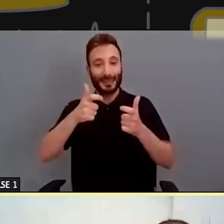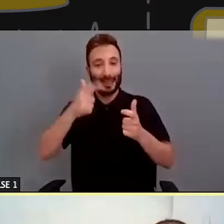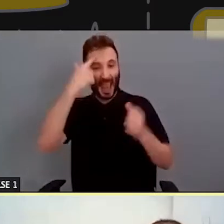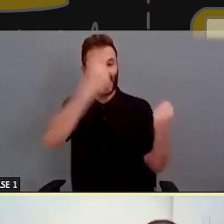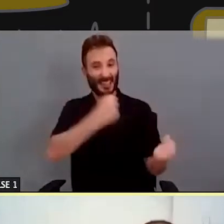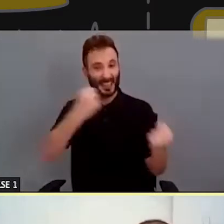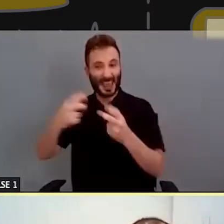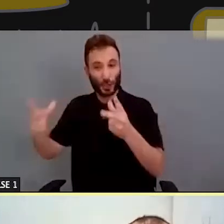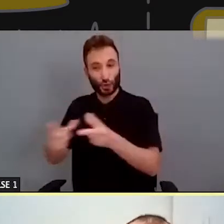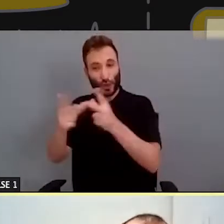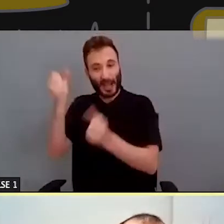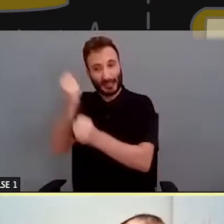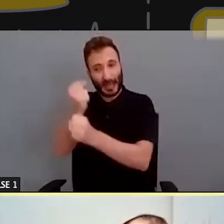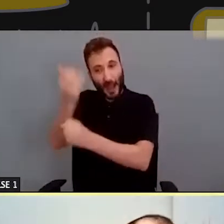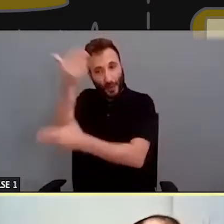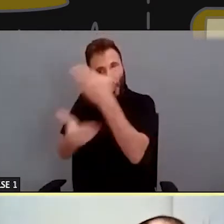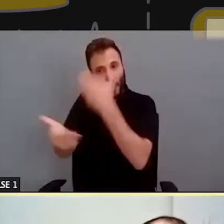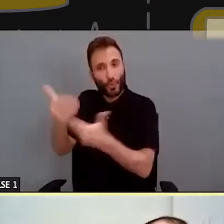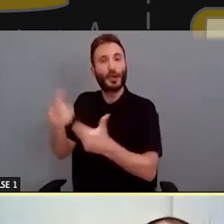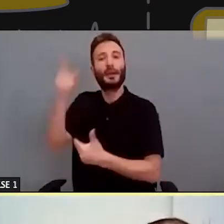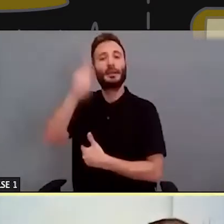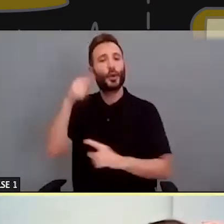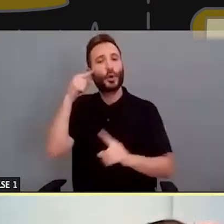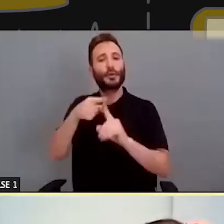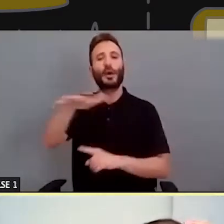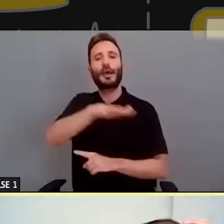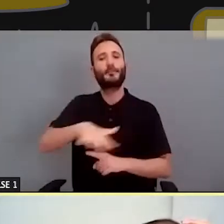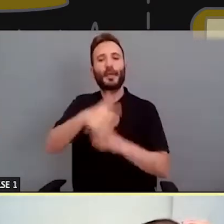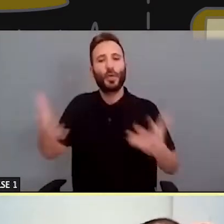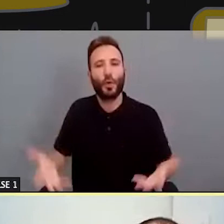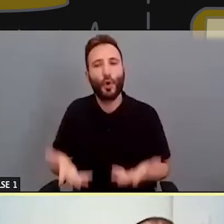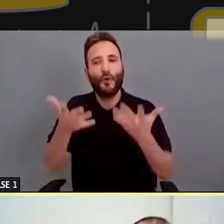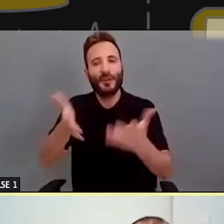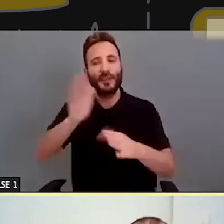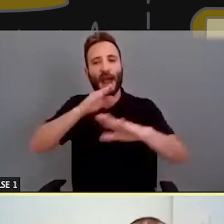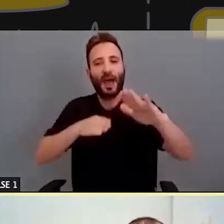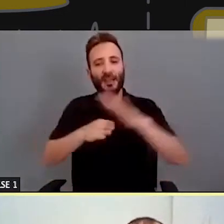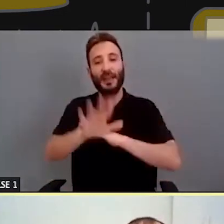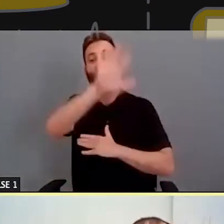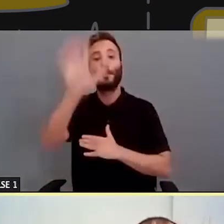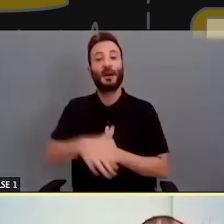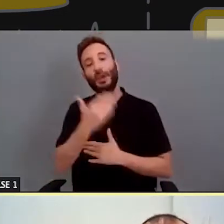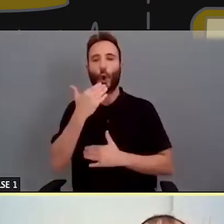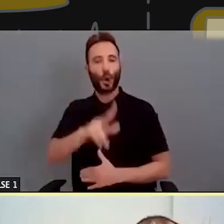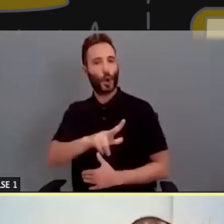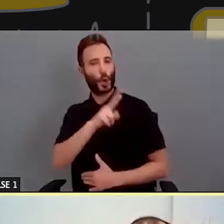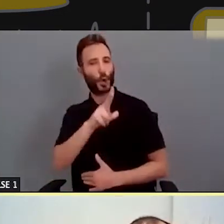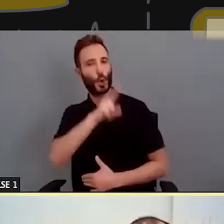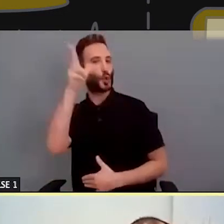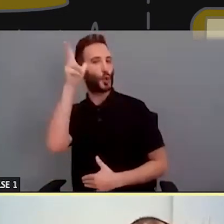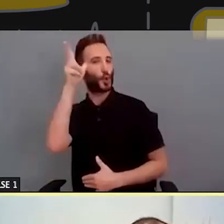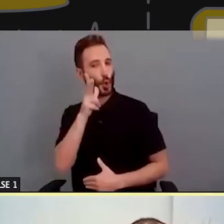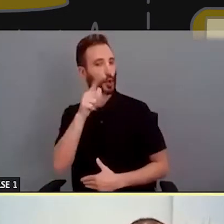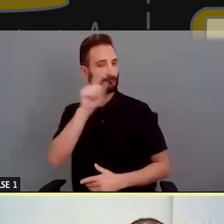y facilitando que este espacio, que se puede percibir como elitista, sea accesible para todo